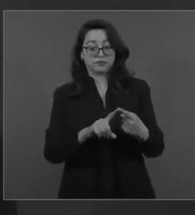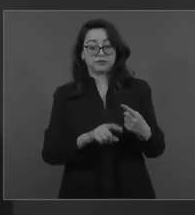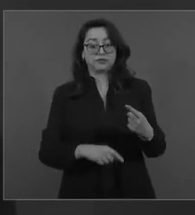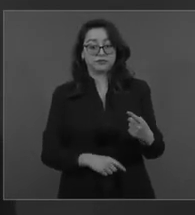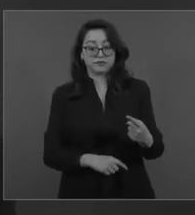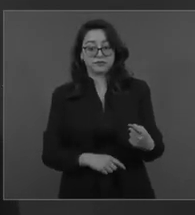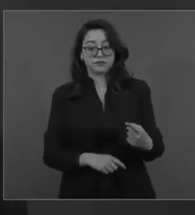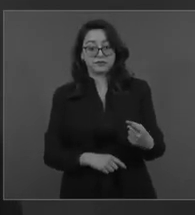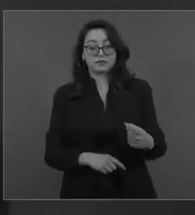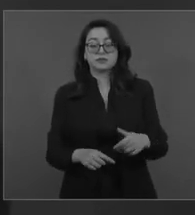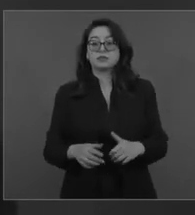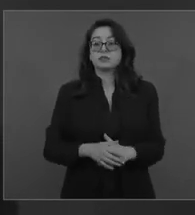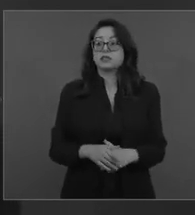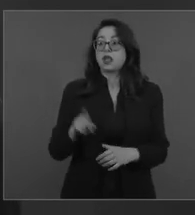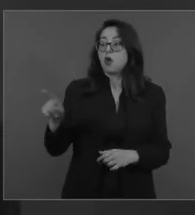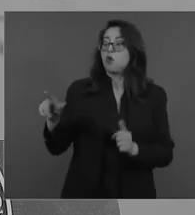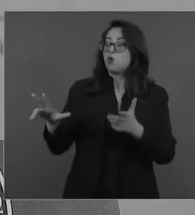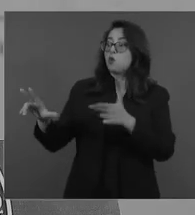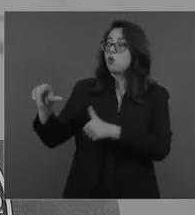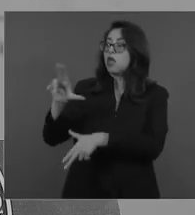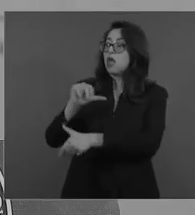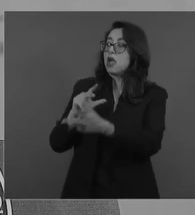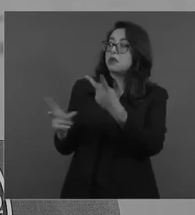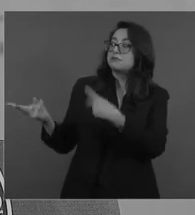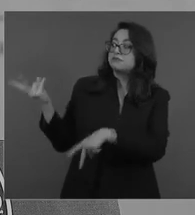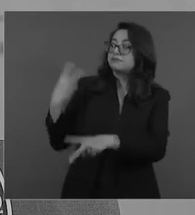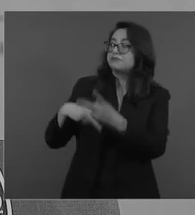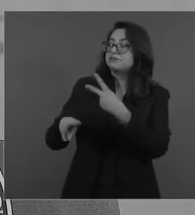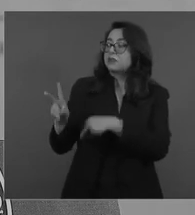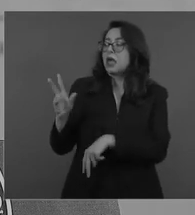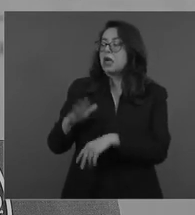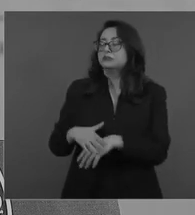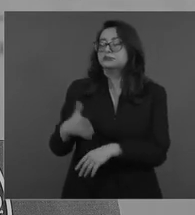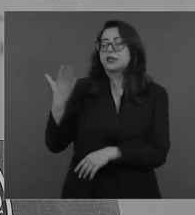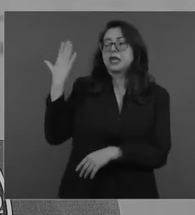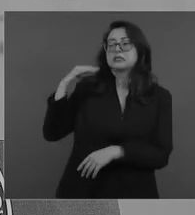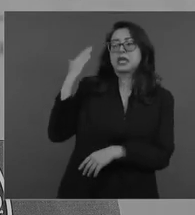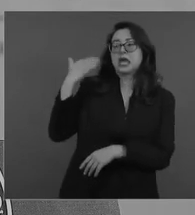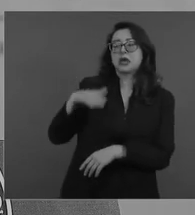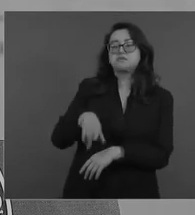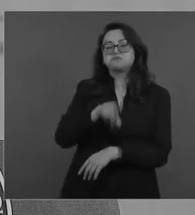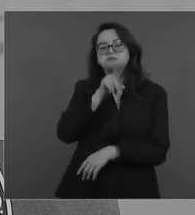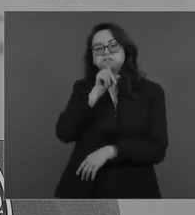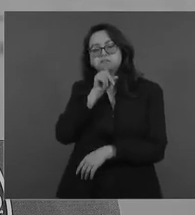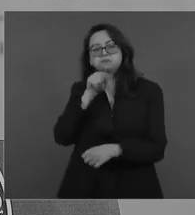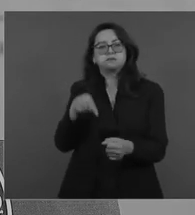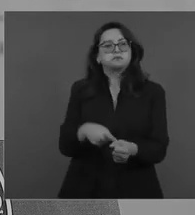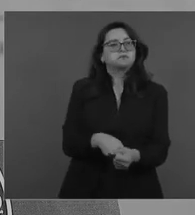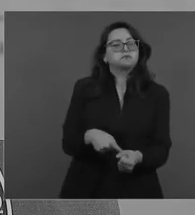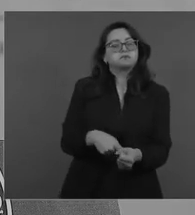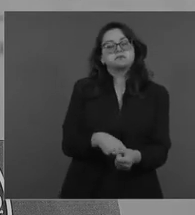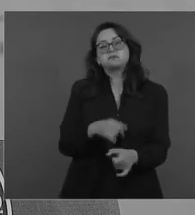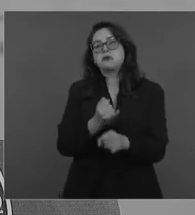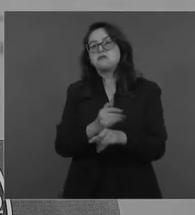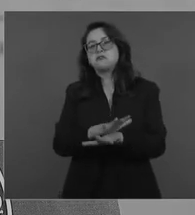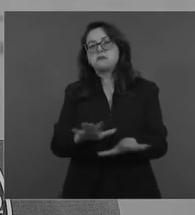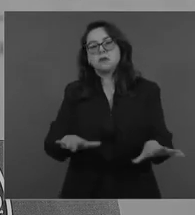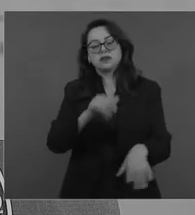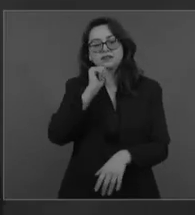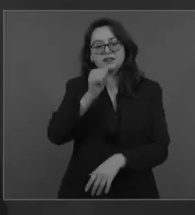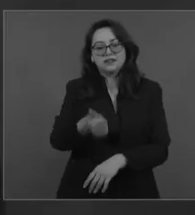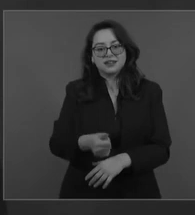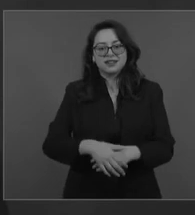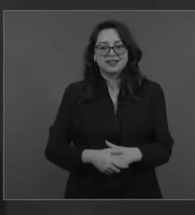México haya omitido dar información sobre el huracán Otis. Esta fue la primer noticia que se difundió tras que